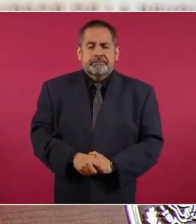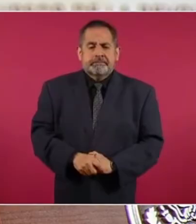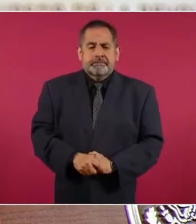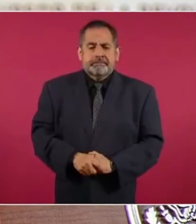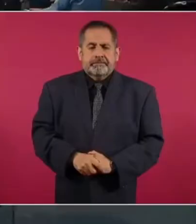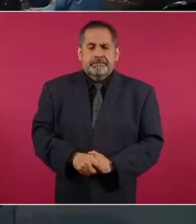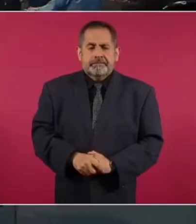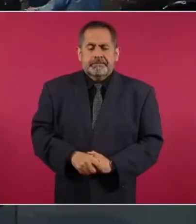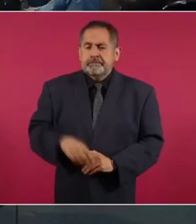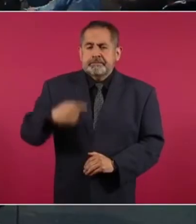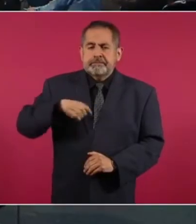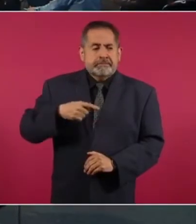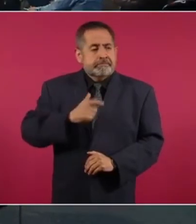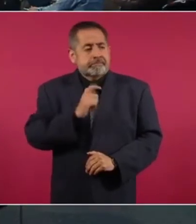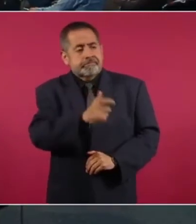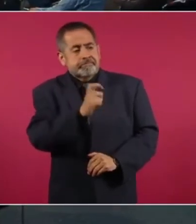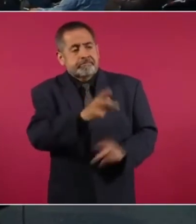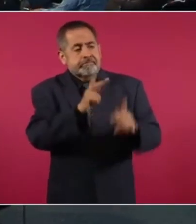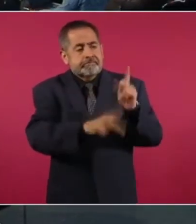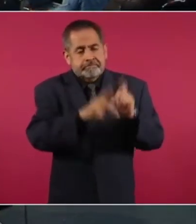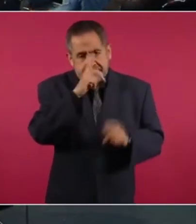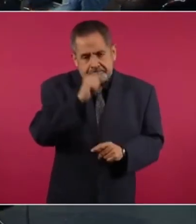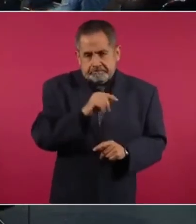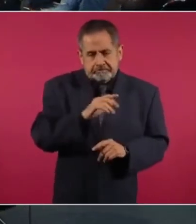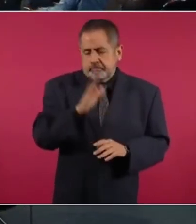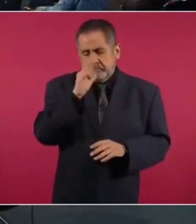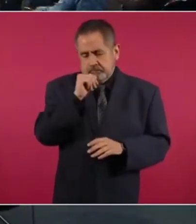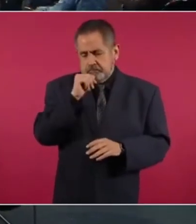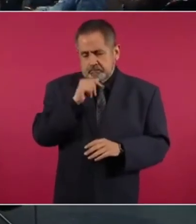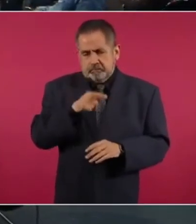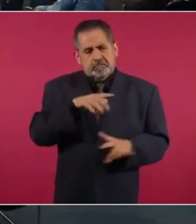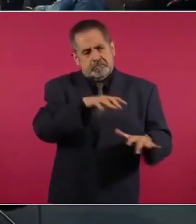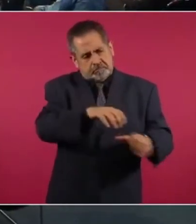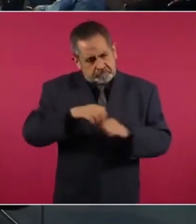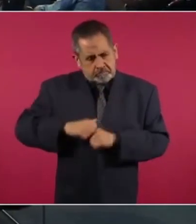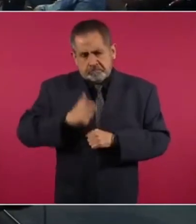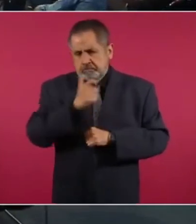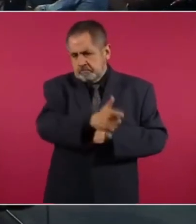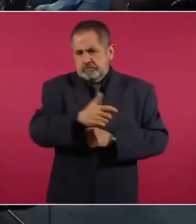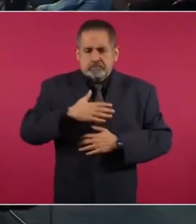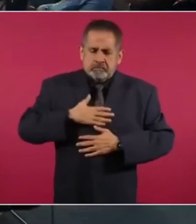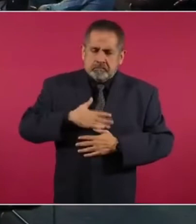No podemos dejar de pagarlo. ¿Sí?